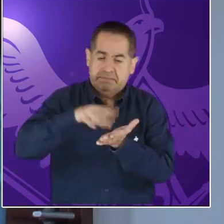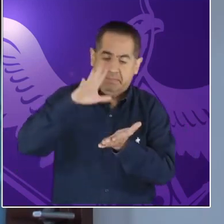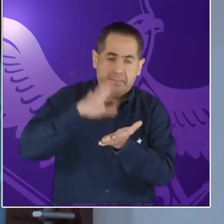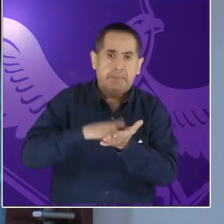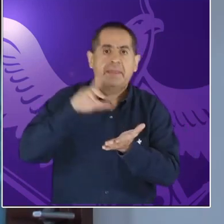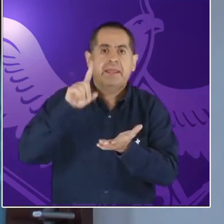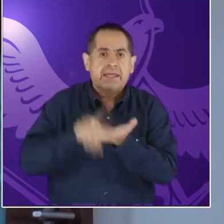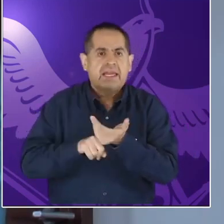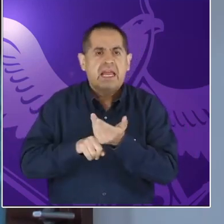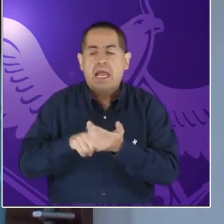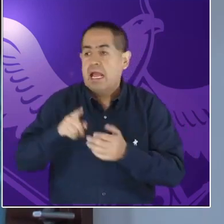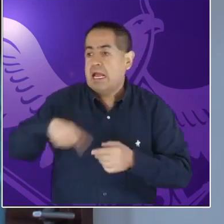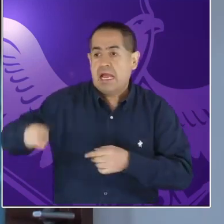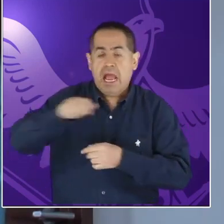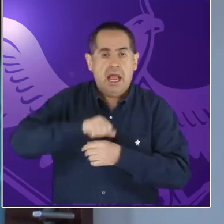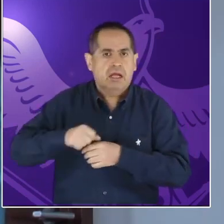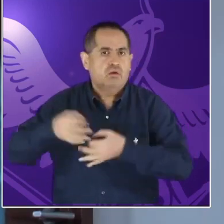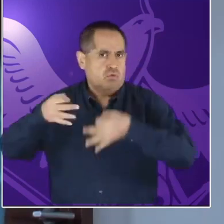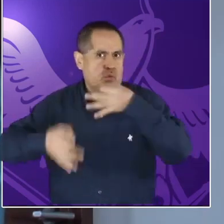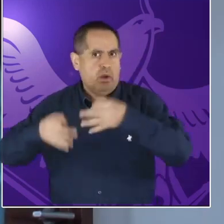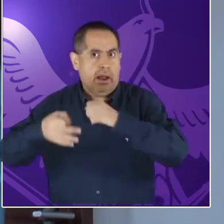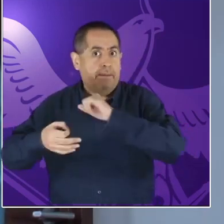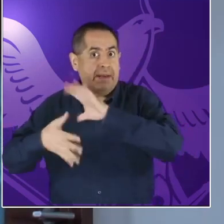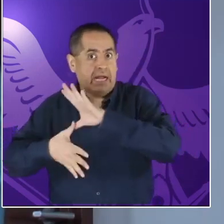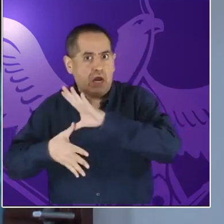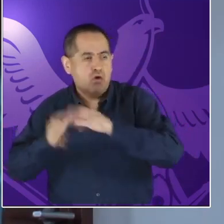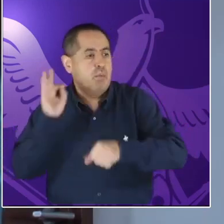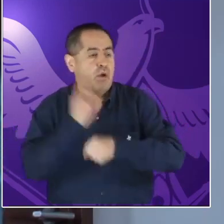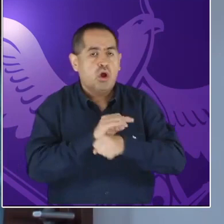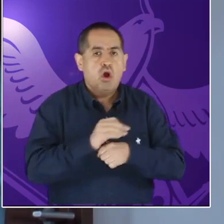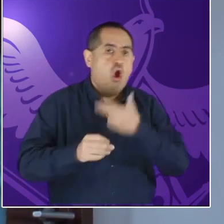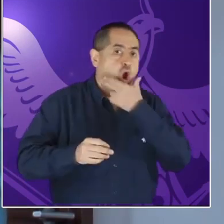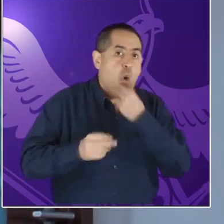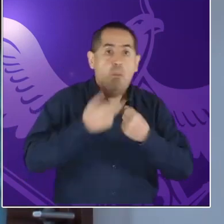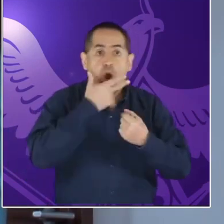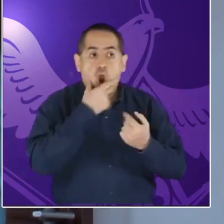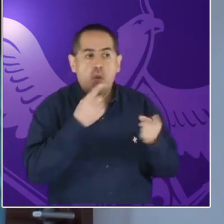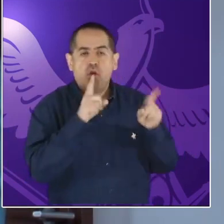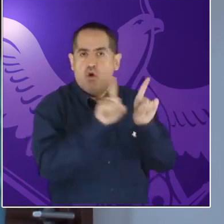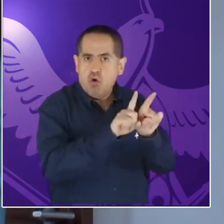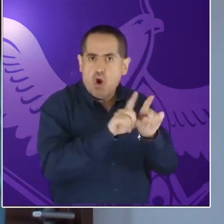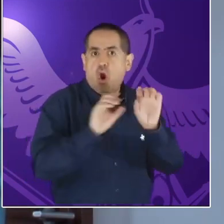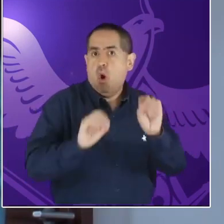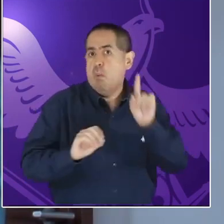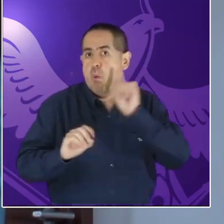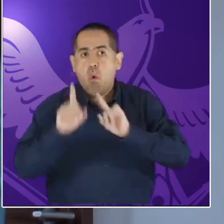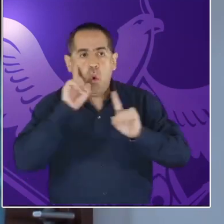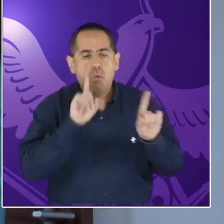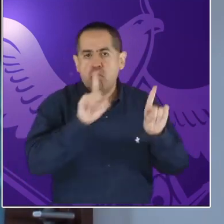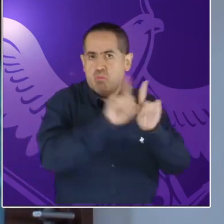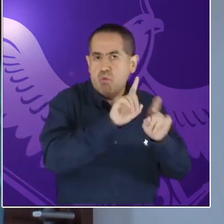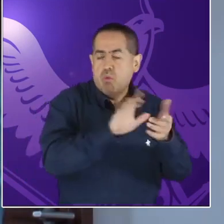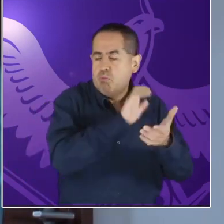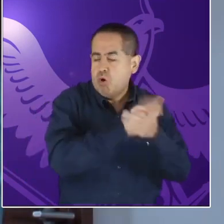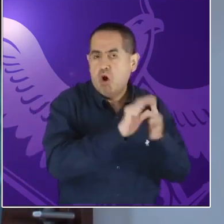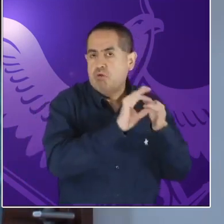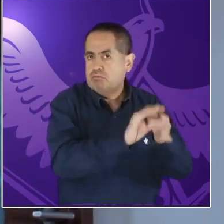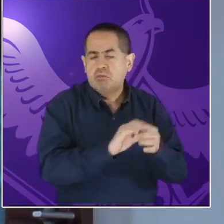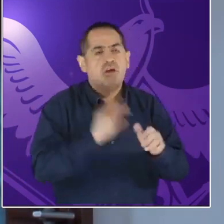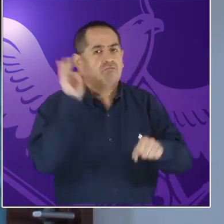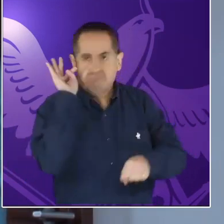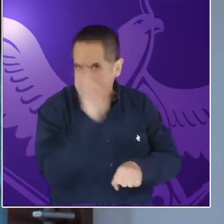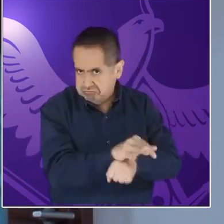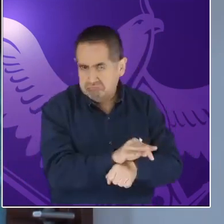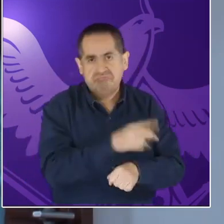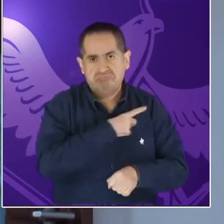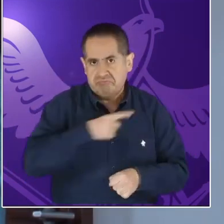24/17, en la cual se estableció, ¿no?, que el sistema interamericano protege a las parejas del mismo sexo en sus diversas